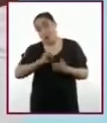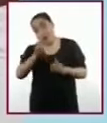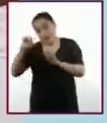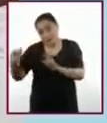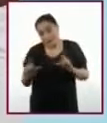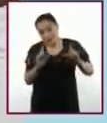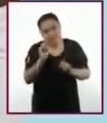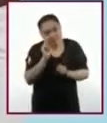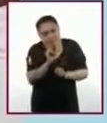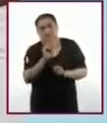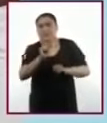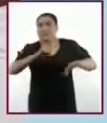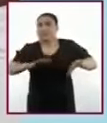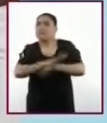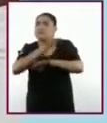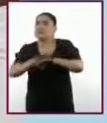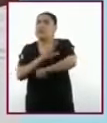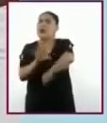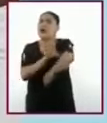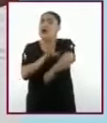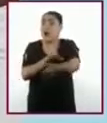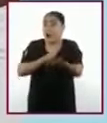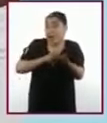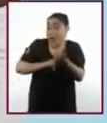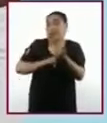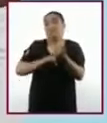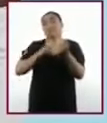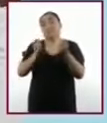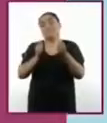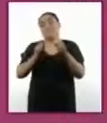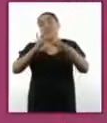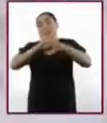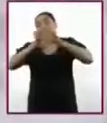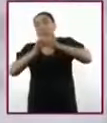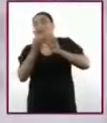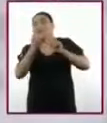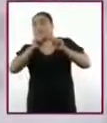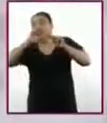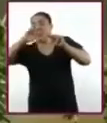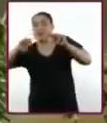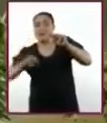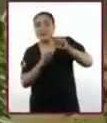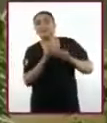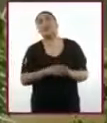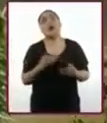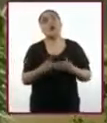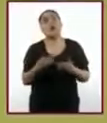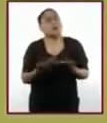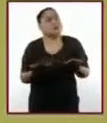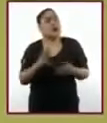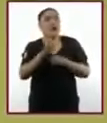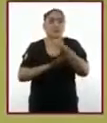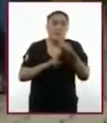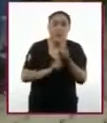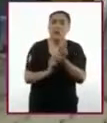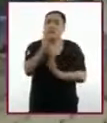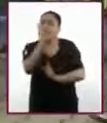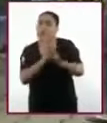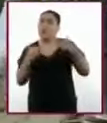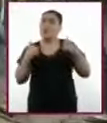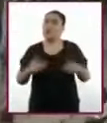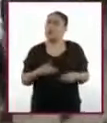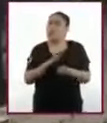las transformaciones de energía dentro de las cadenas alimentarias. ¿Qué necesitamos los seres vivos para realizar